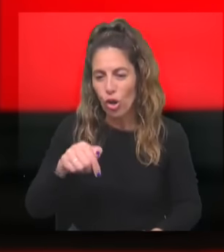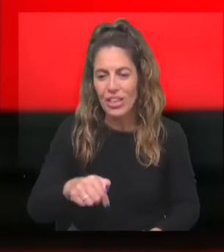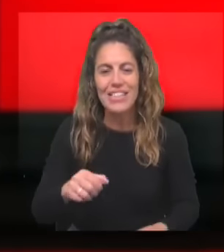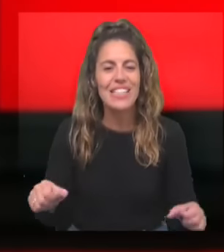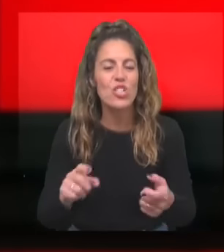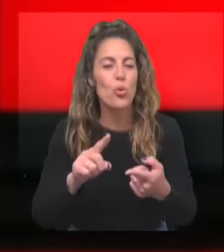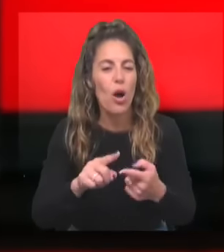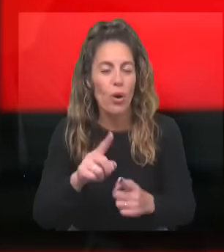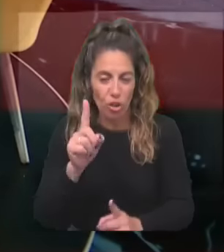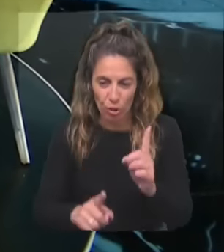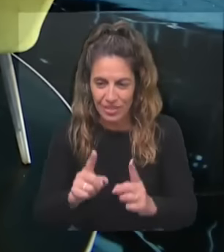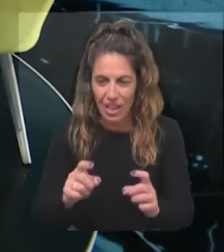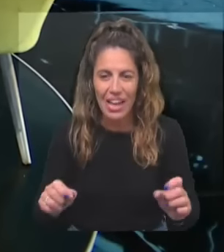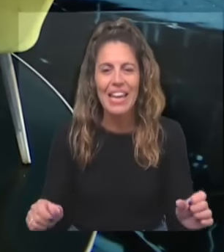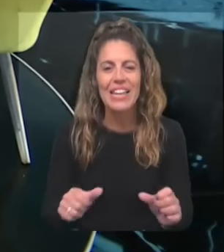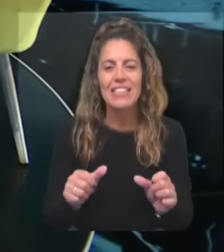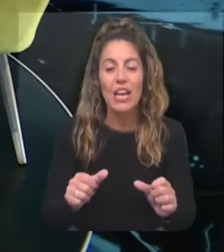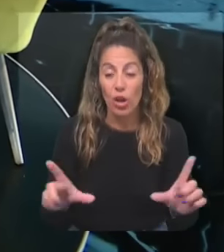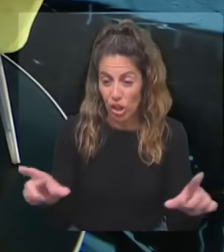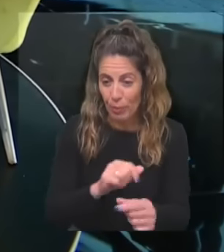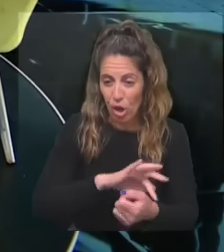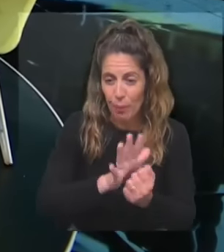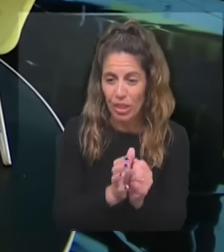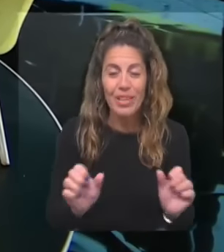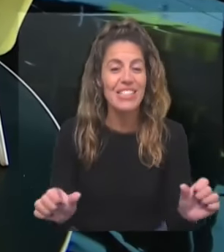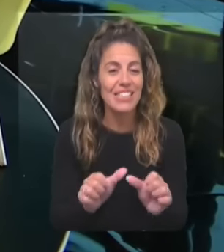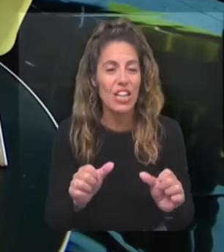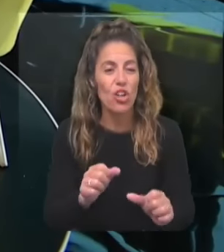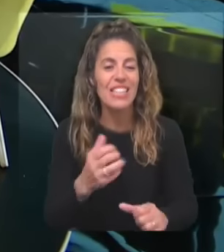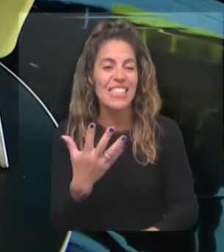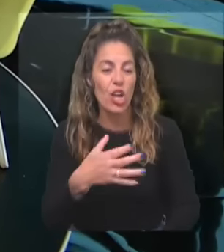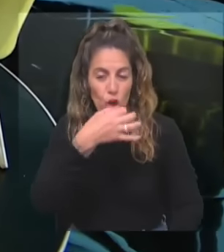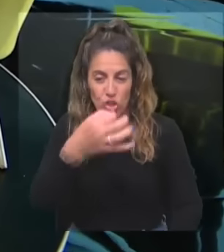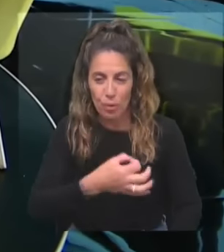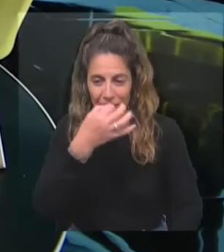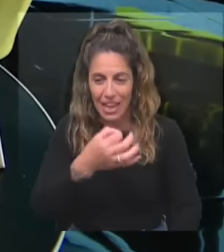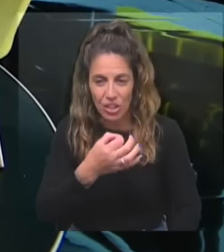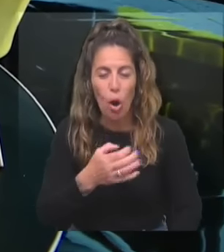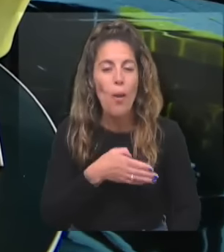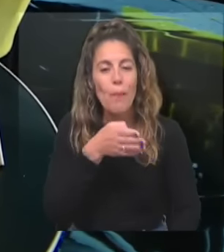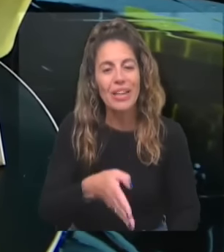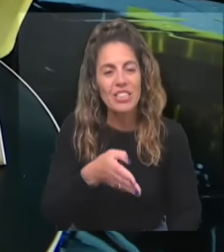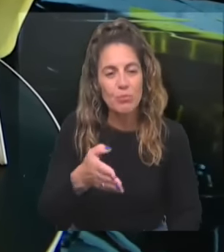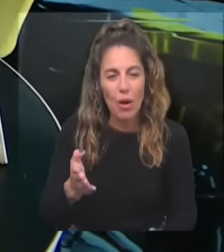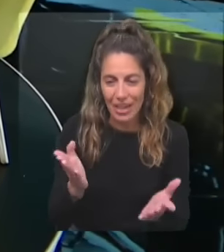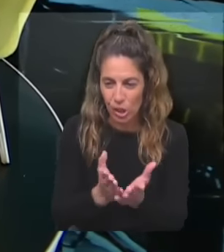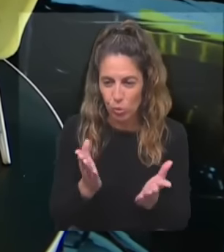se realizaron, saliendo de la pandemia, 5 seminarios donde participaron una serie de alumnos de la Escuela de Comunicación, de la Facultad